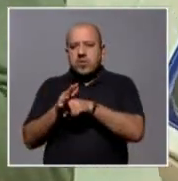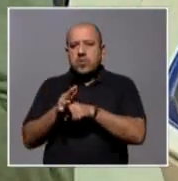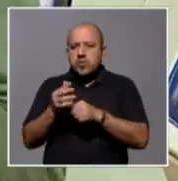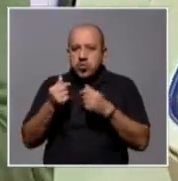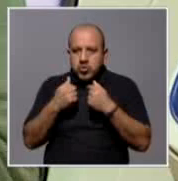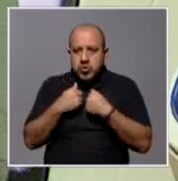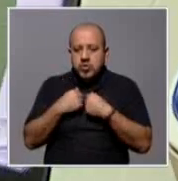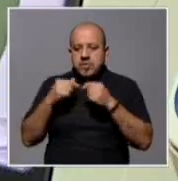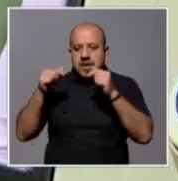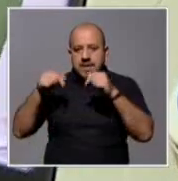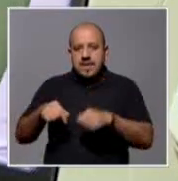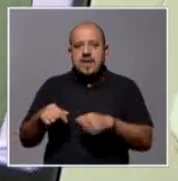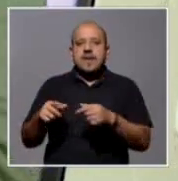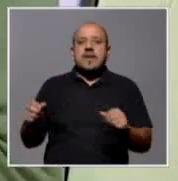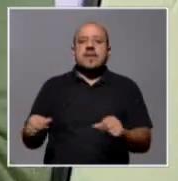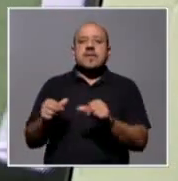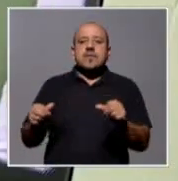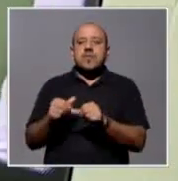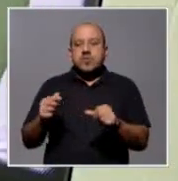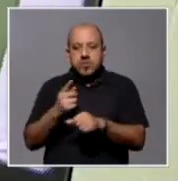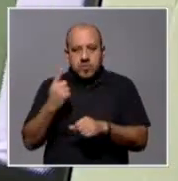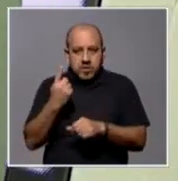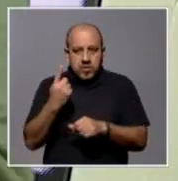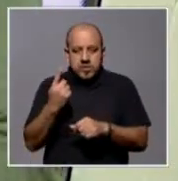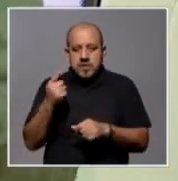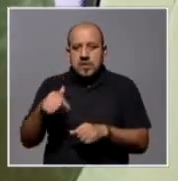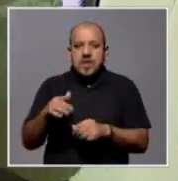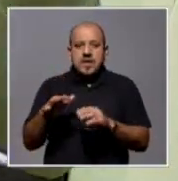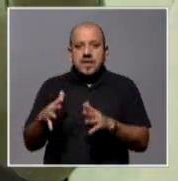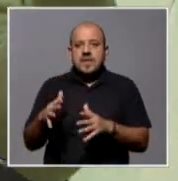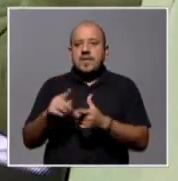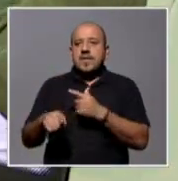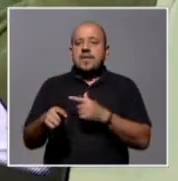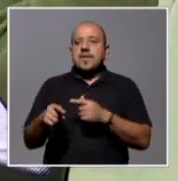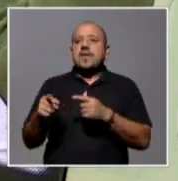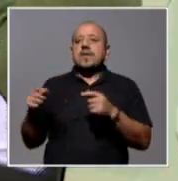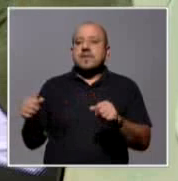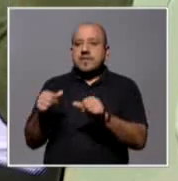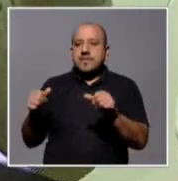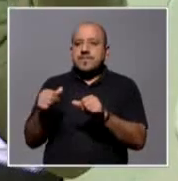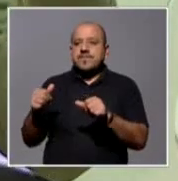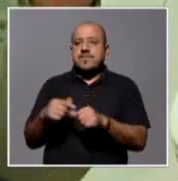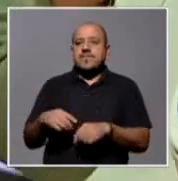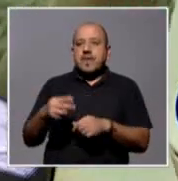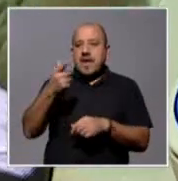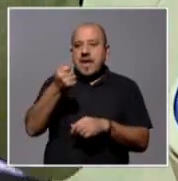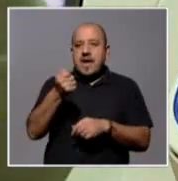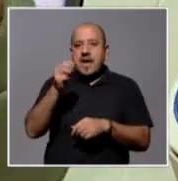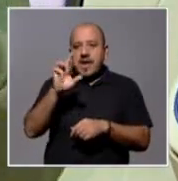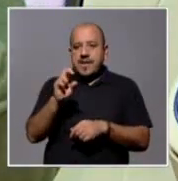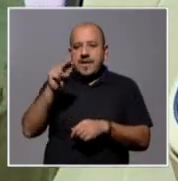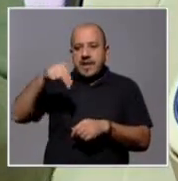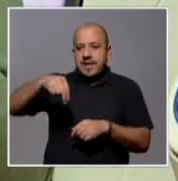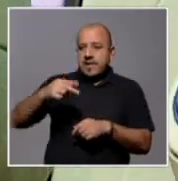Nosotros en este lugar hicimos una cosa bastante pequeñita, que fue tomar el ARN del virus que vino de